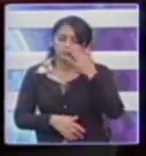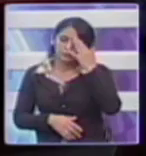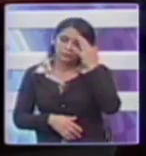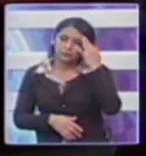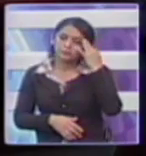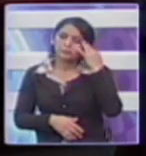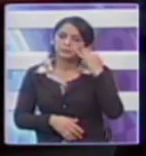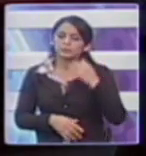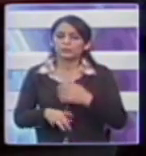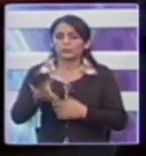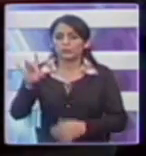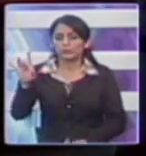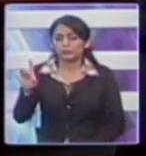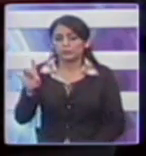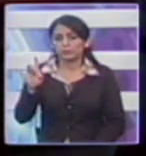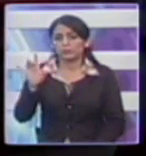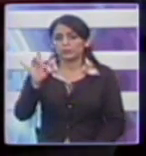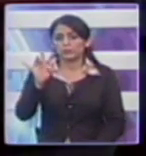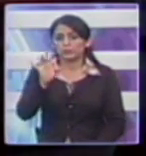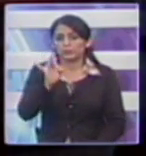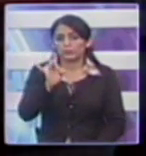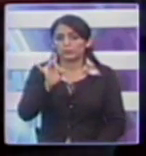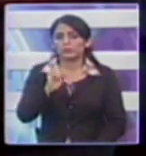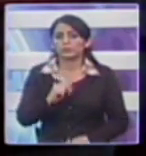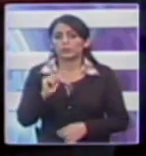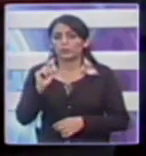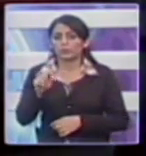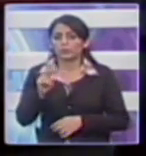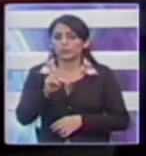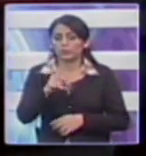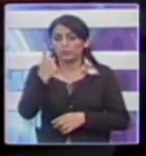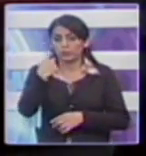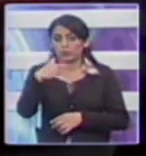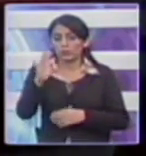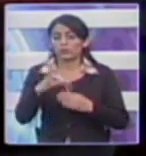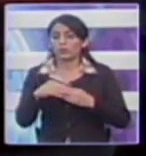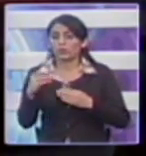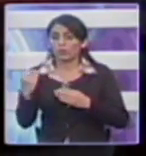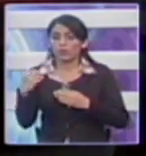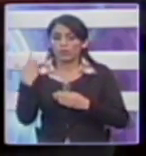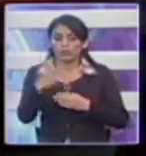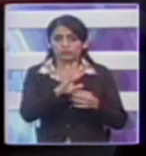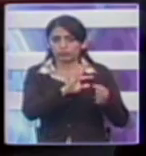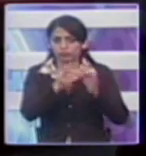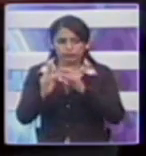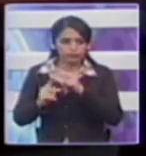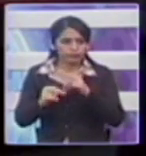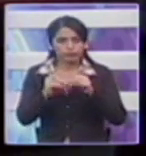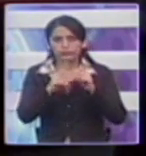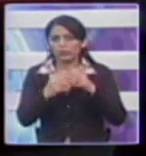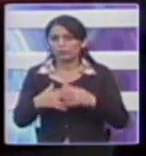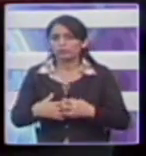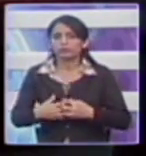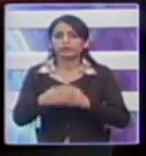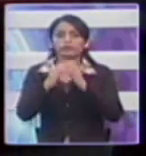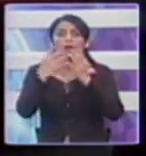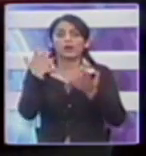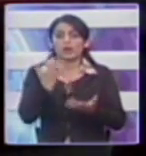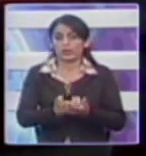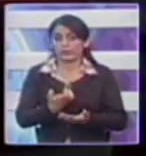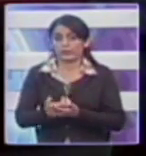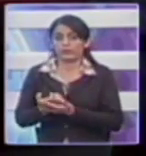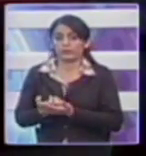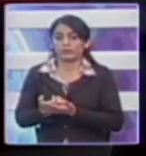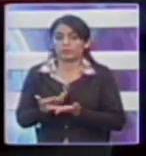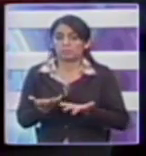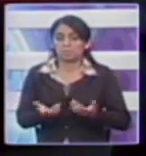888.12 millones de dólares asignados para las tareas de reconstrucción y reactivación económica, de los